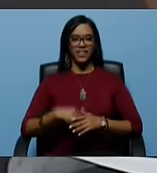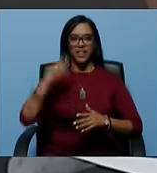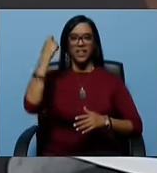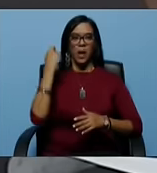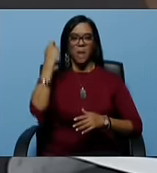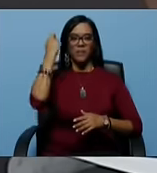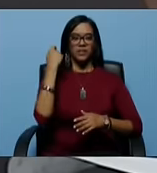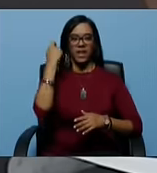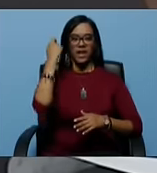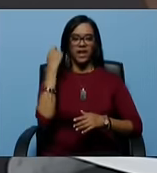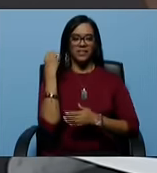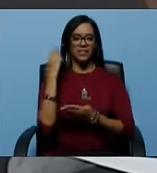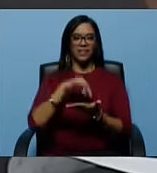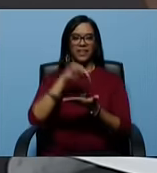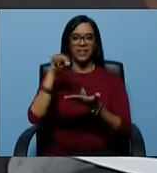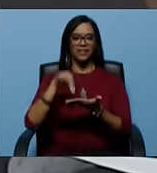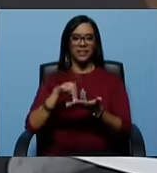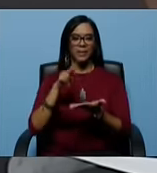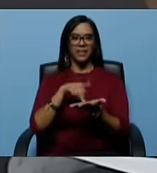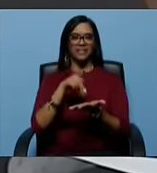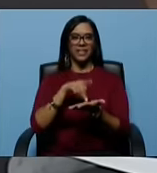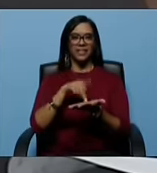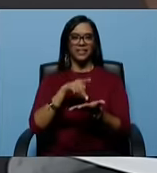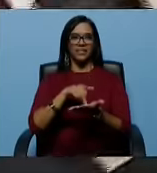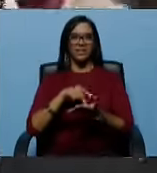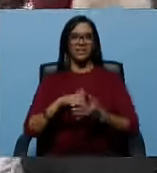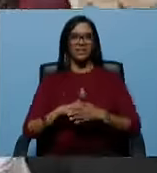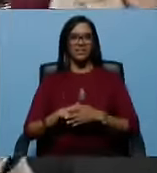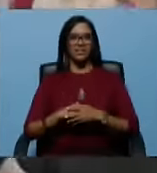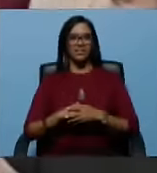Diputados y diputadas a la Asamblea Nacional, presente.